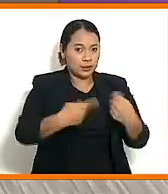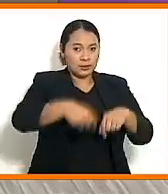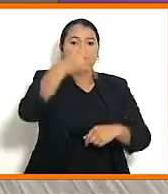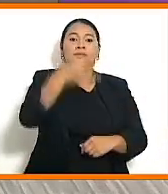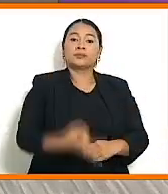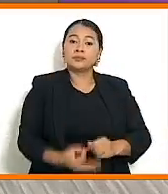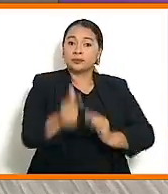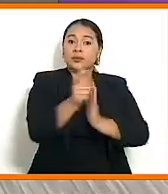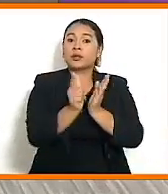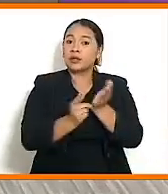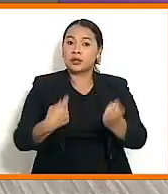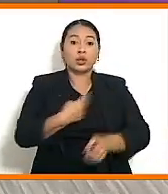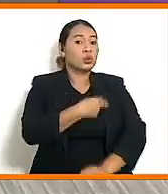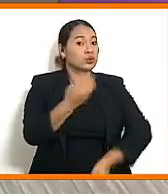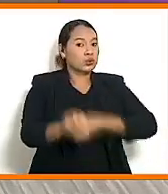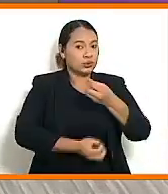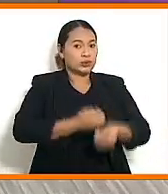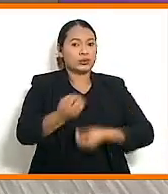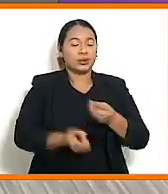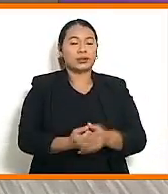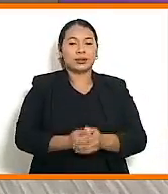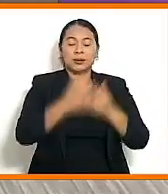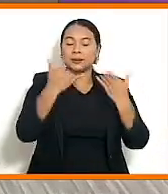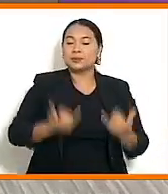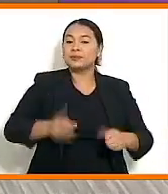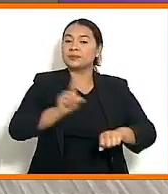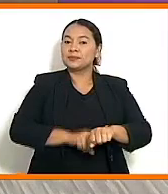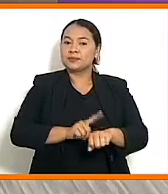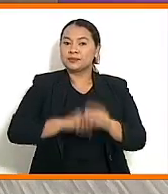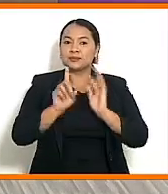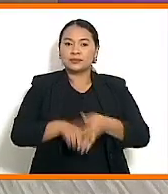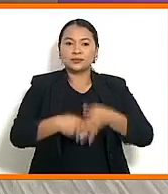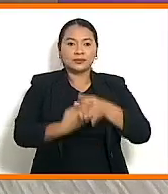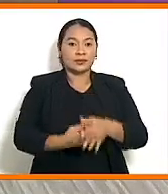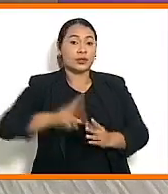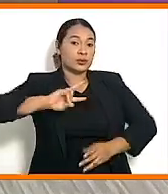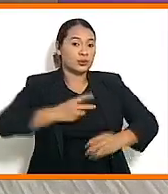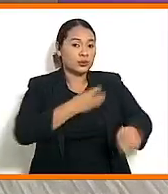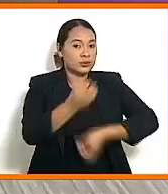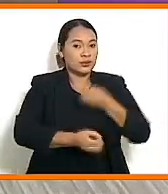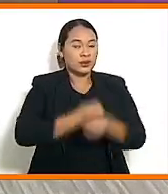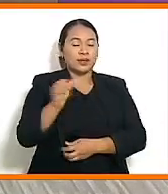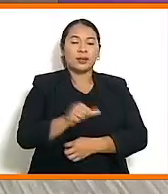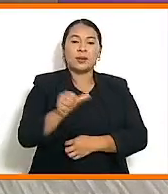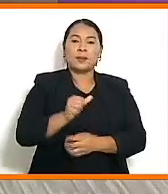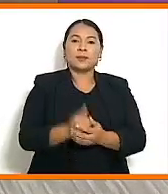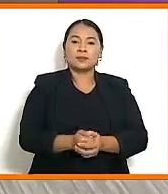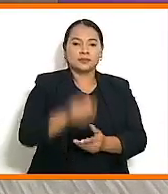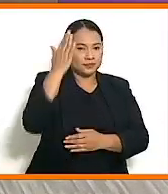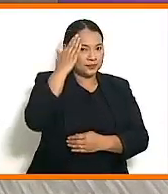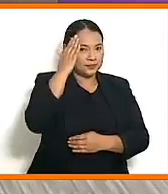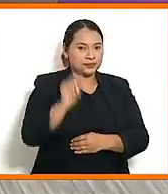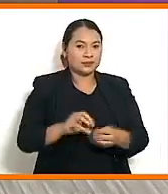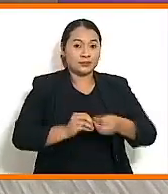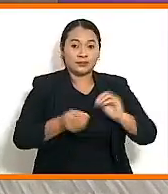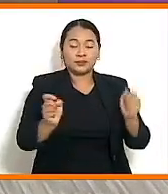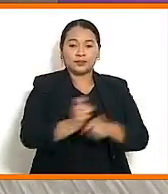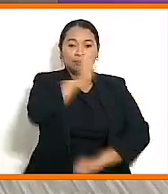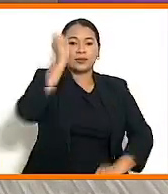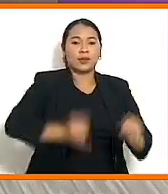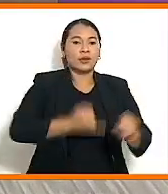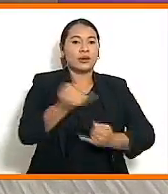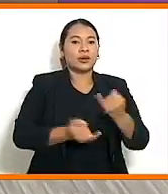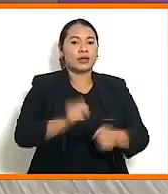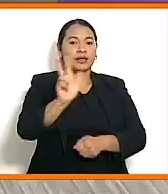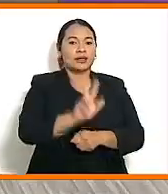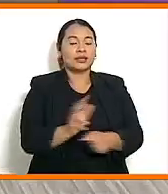legalidad de todos nuestros sorteos. Y así es como damos inicio a nuestro segundo sorteo del día de hoy, conociendo el número ganador para Juga 3 con Madeline.